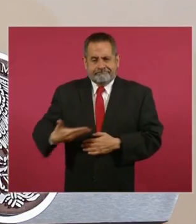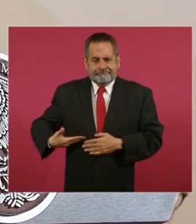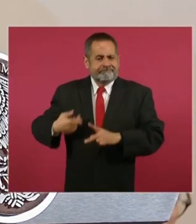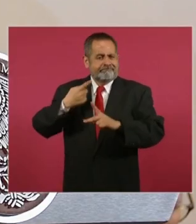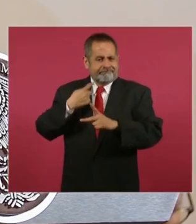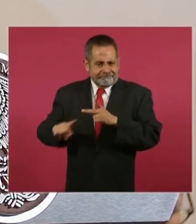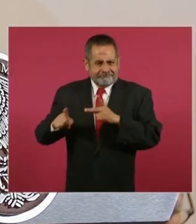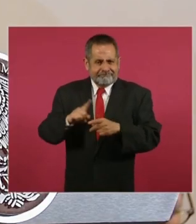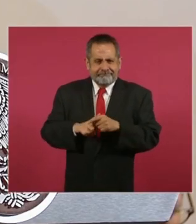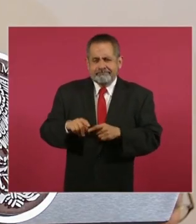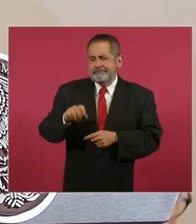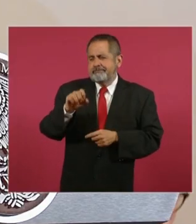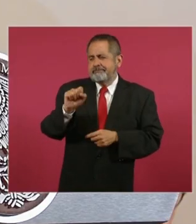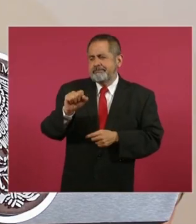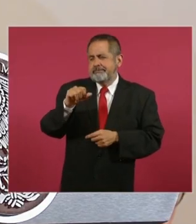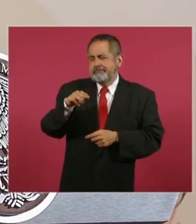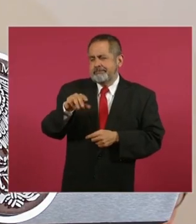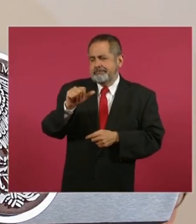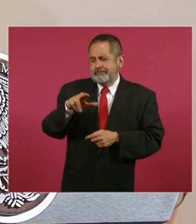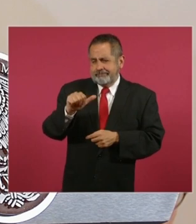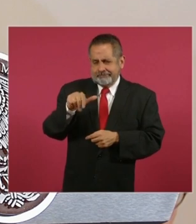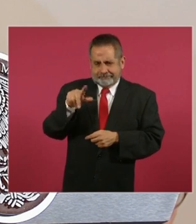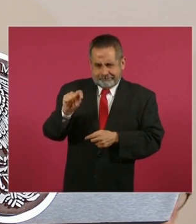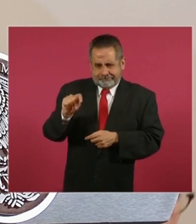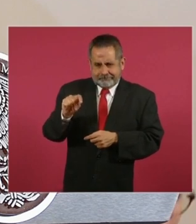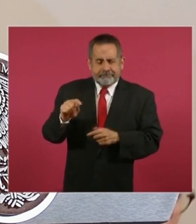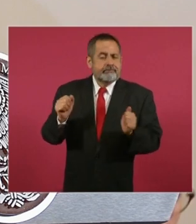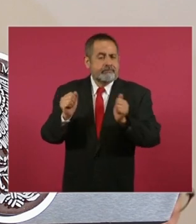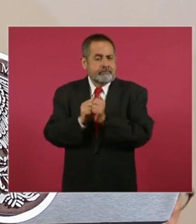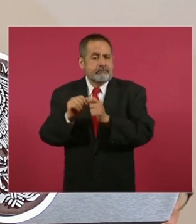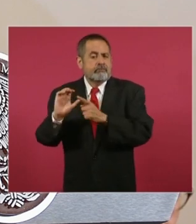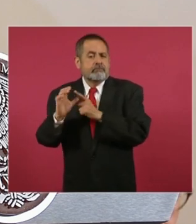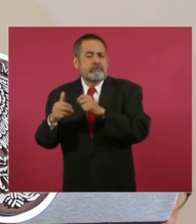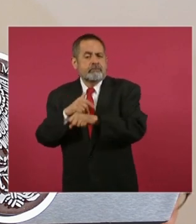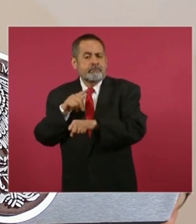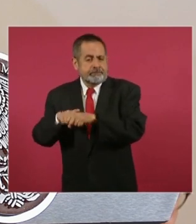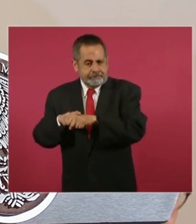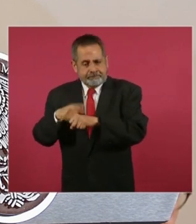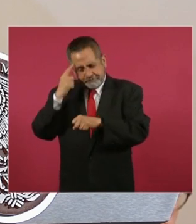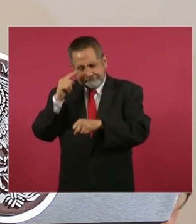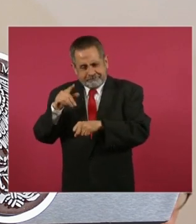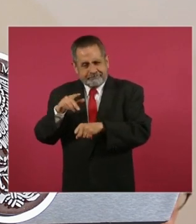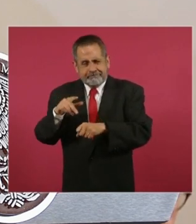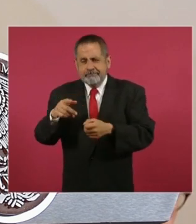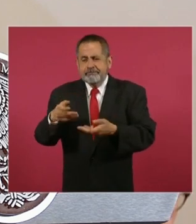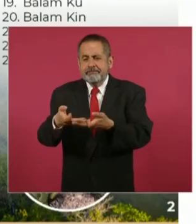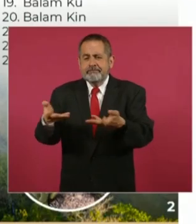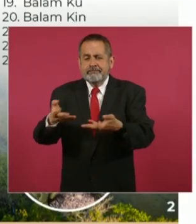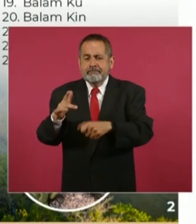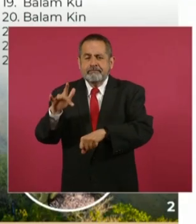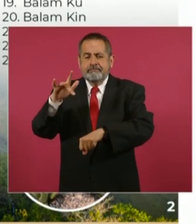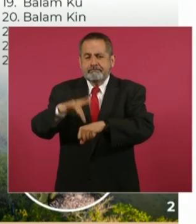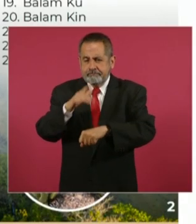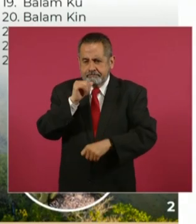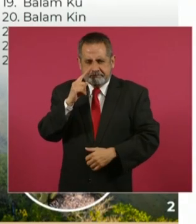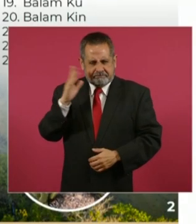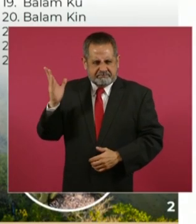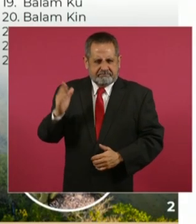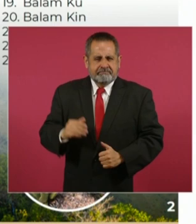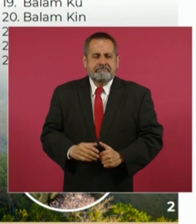la Secretaría de Medio Ambiente y Recursos Naturales y la Comisión Nacional de Áreas Naturales Protegidas. En 2018